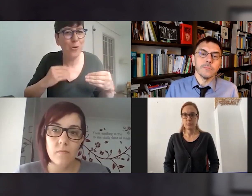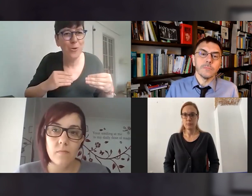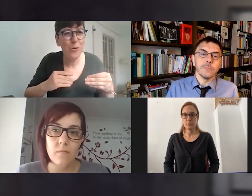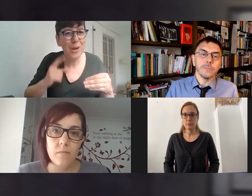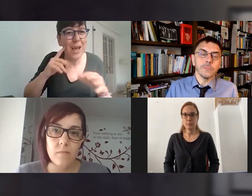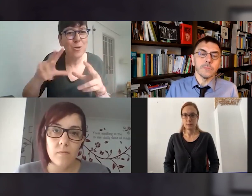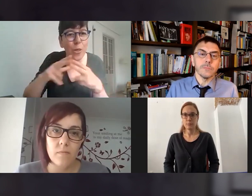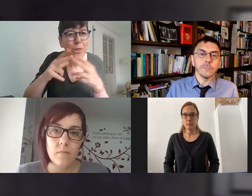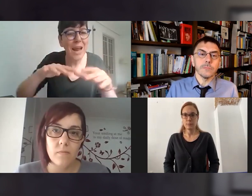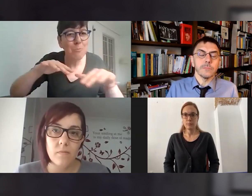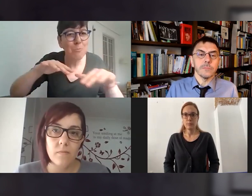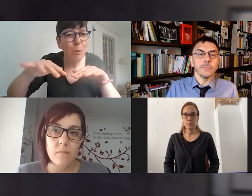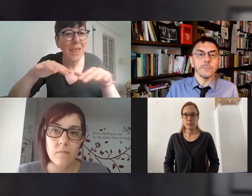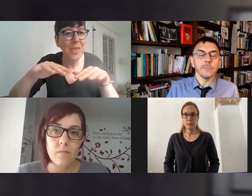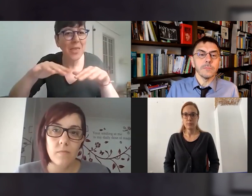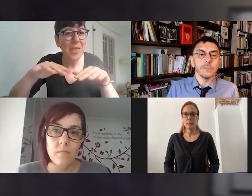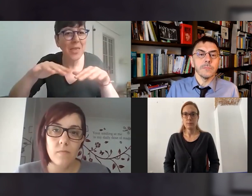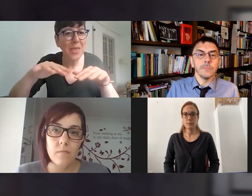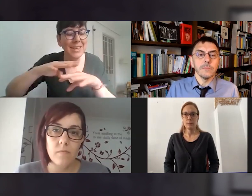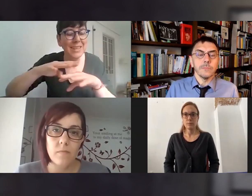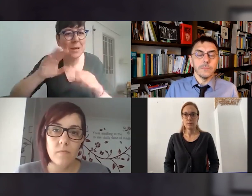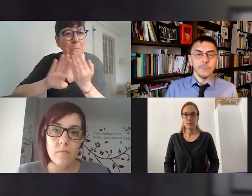son interesantes, ni los personalismos.